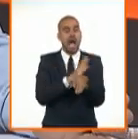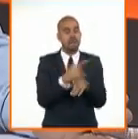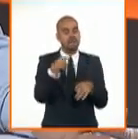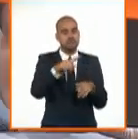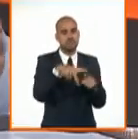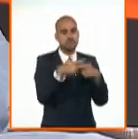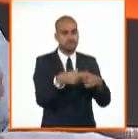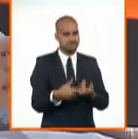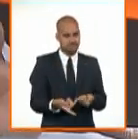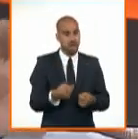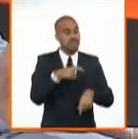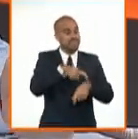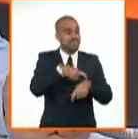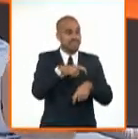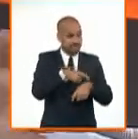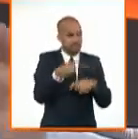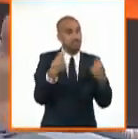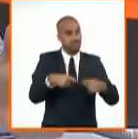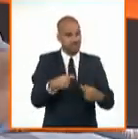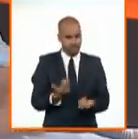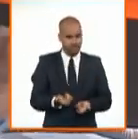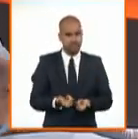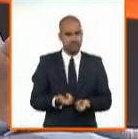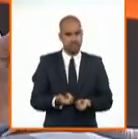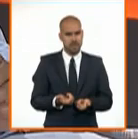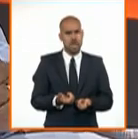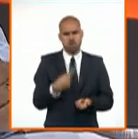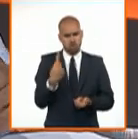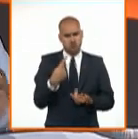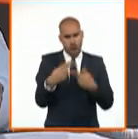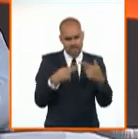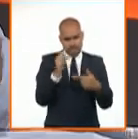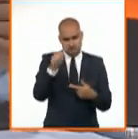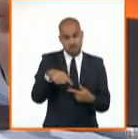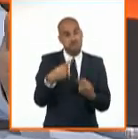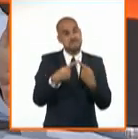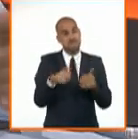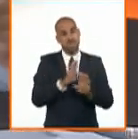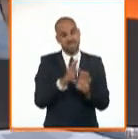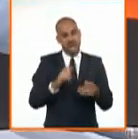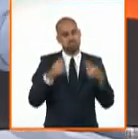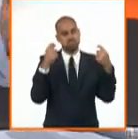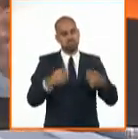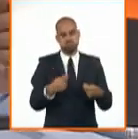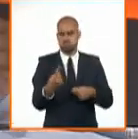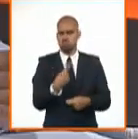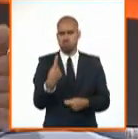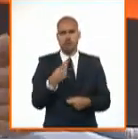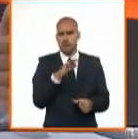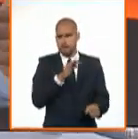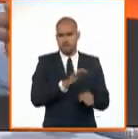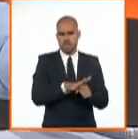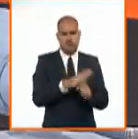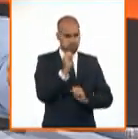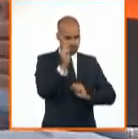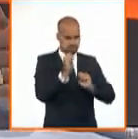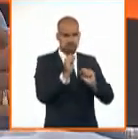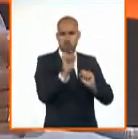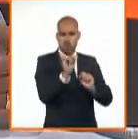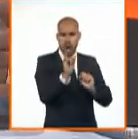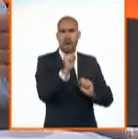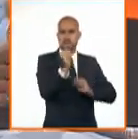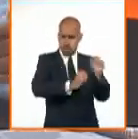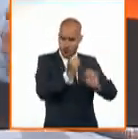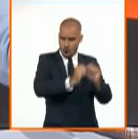requiere un tiempo aunque lo estábamos haciendo aceleradamente pero la decisión que tomamos fue arrancar la máquina y prepararnos un poco más que nos diera